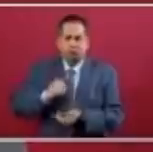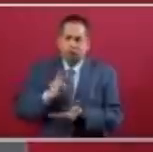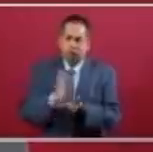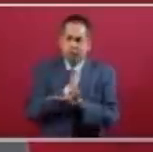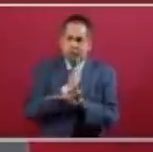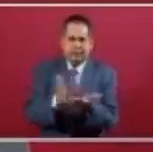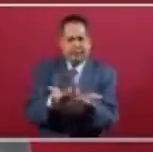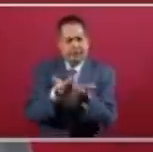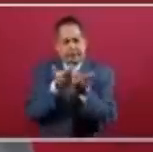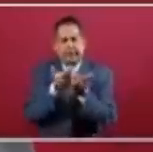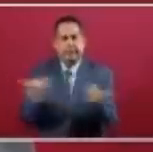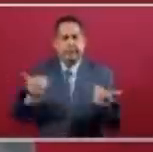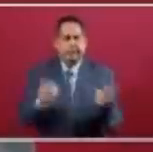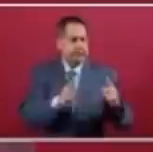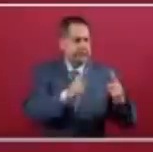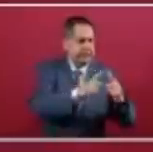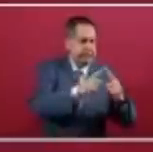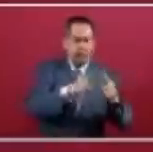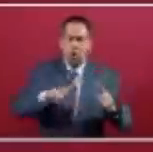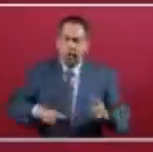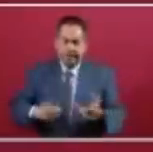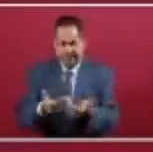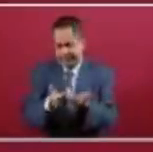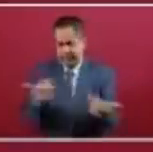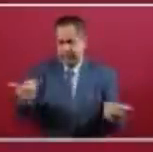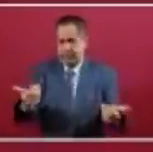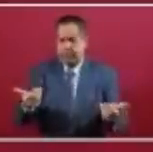del Estado y de la Iglesia. Ahora,